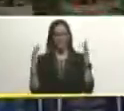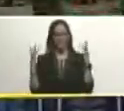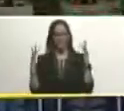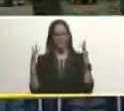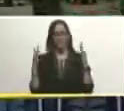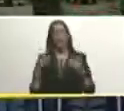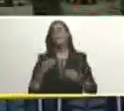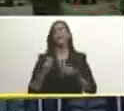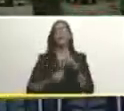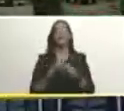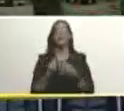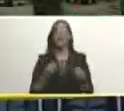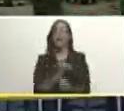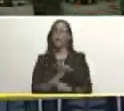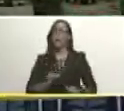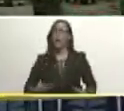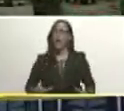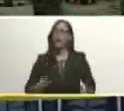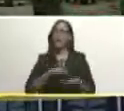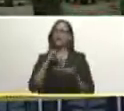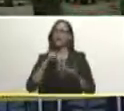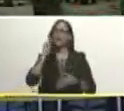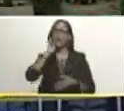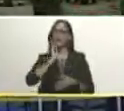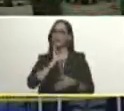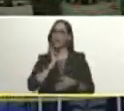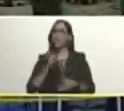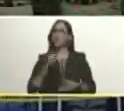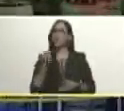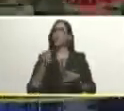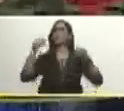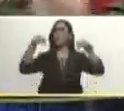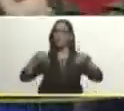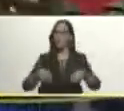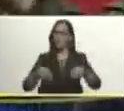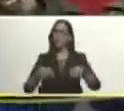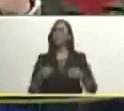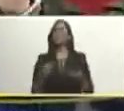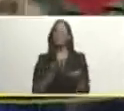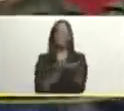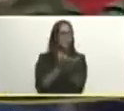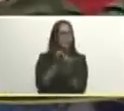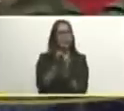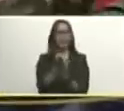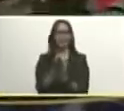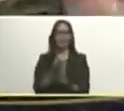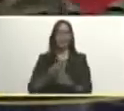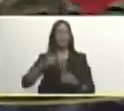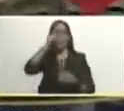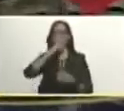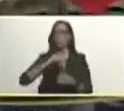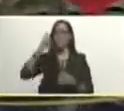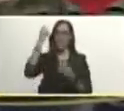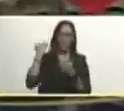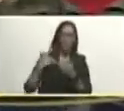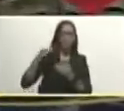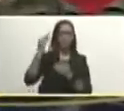ser Guardia Nacional Bolivariana, como es hoy y será para siempre, por los siglos de los